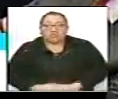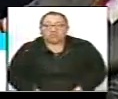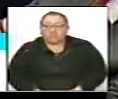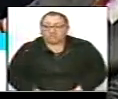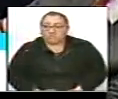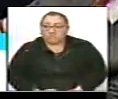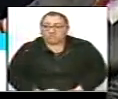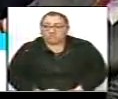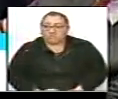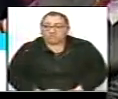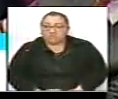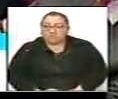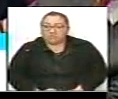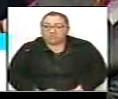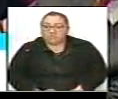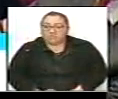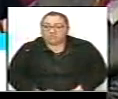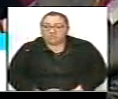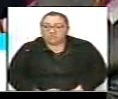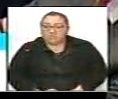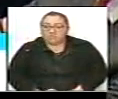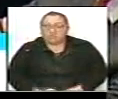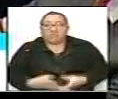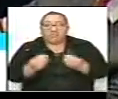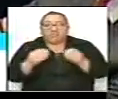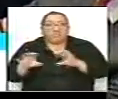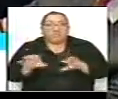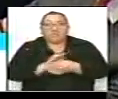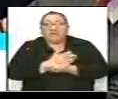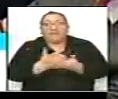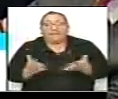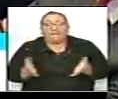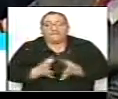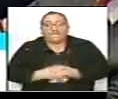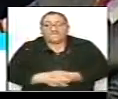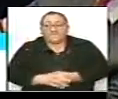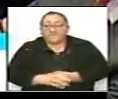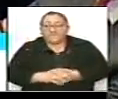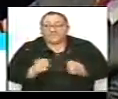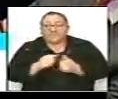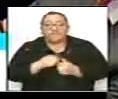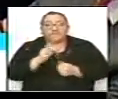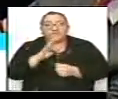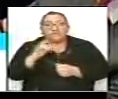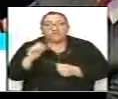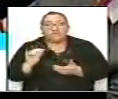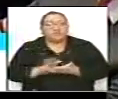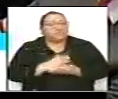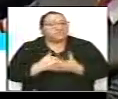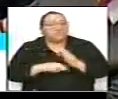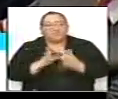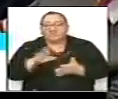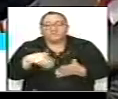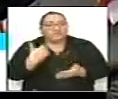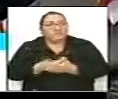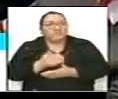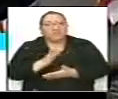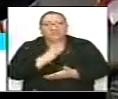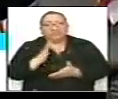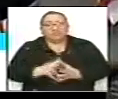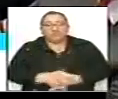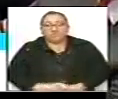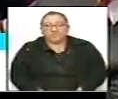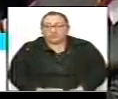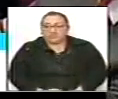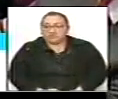socioambiental, por ejemplo, ¿no? O sea, como no se hace absolutamente nada en el tema de las bambas, nada, está ahí, que caiga por su propio peso